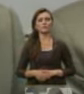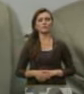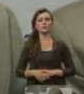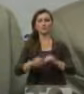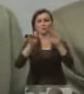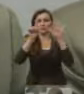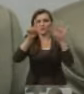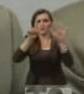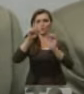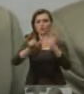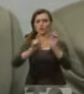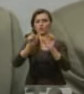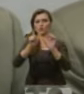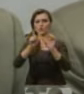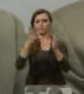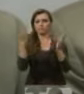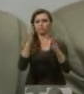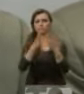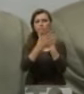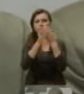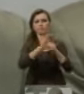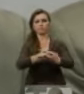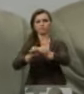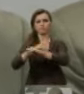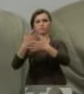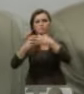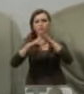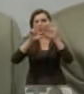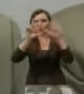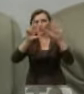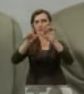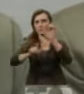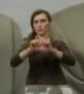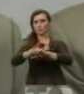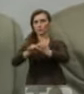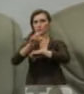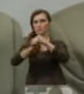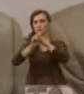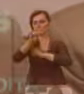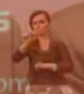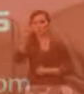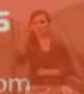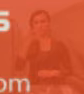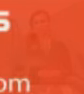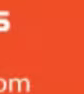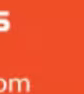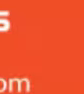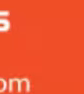6 personas que están encarceladas el día de hoy, llegamos ya a 8 personas en lo que va del 2015.